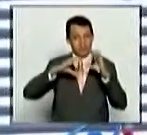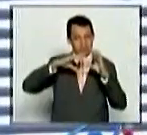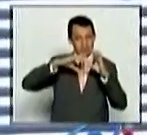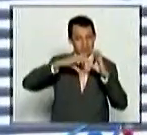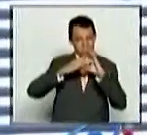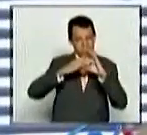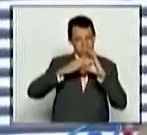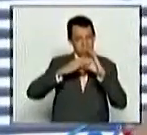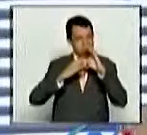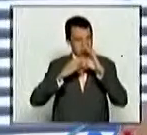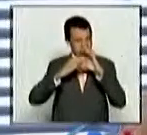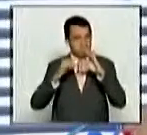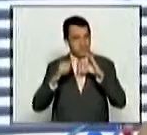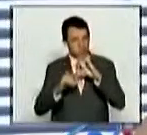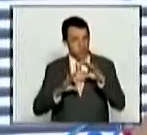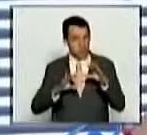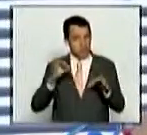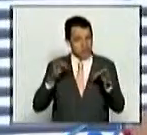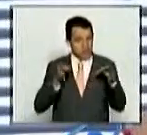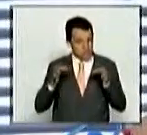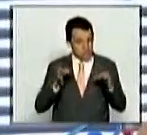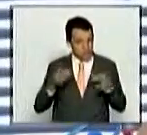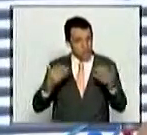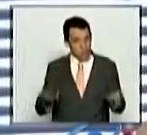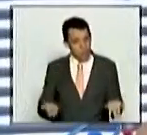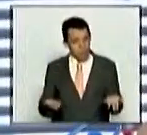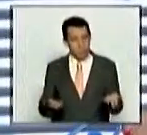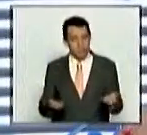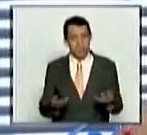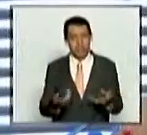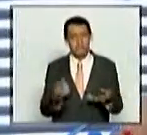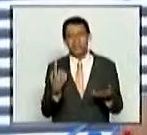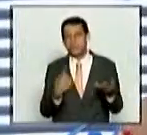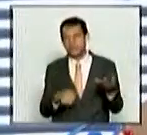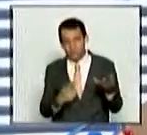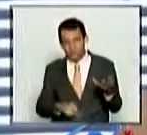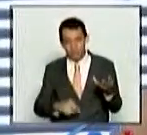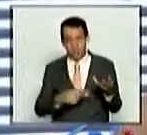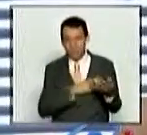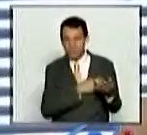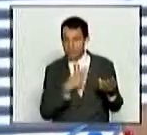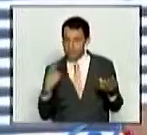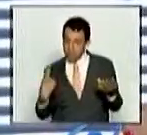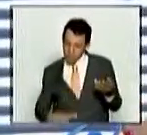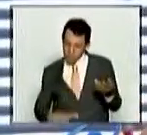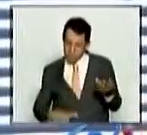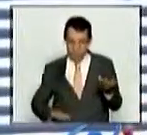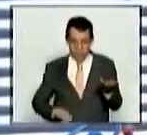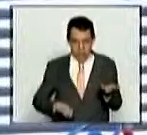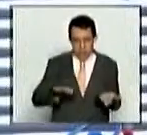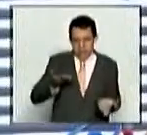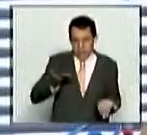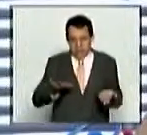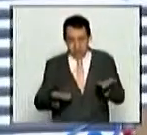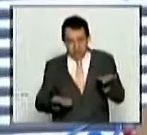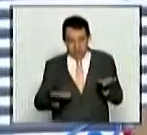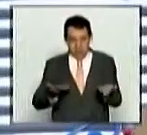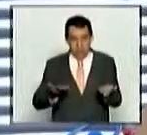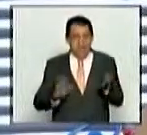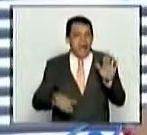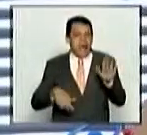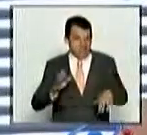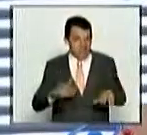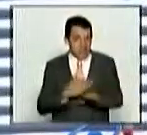en la medicina tradicional china y lo que hacemos con la acupuntura propiamente es tratar o equilibrar los desequilibrios que generamos a